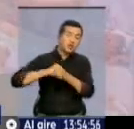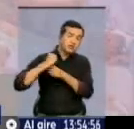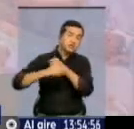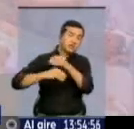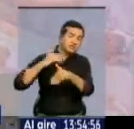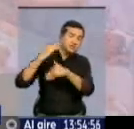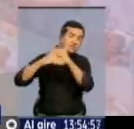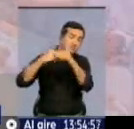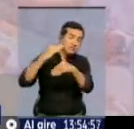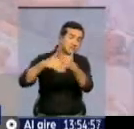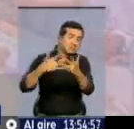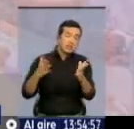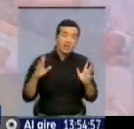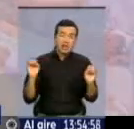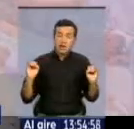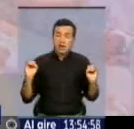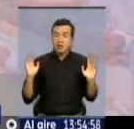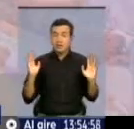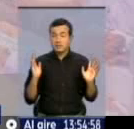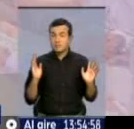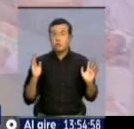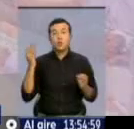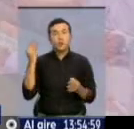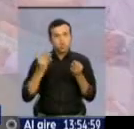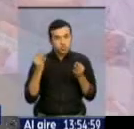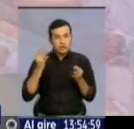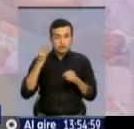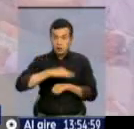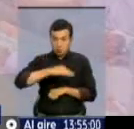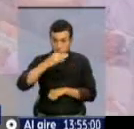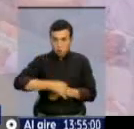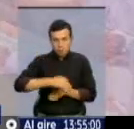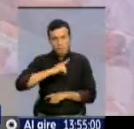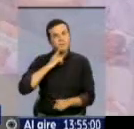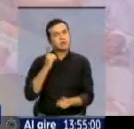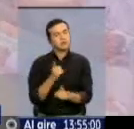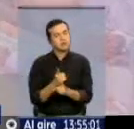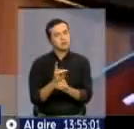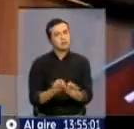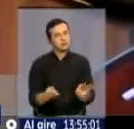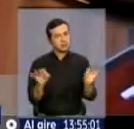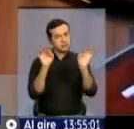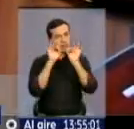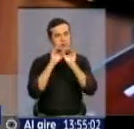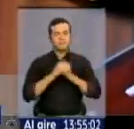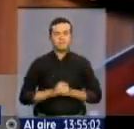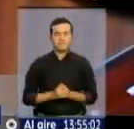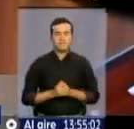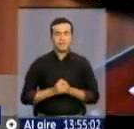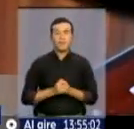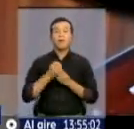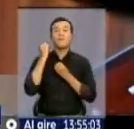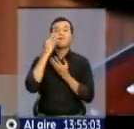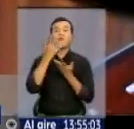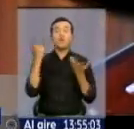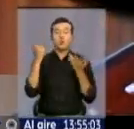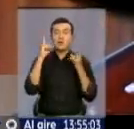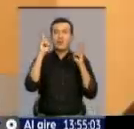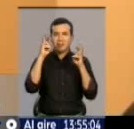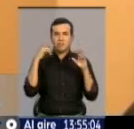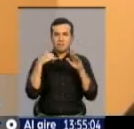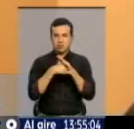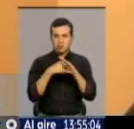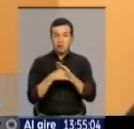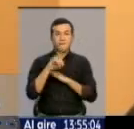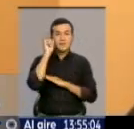años y pasan los años y no ha pasado nada. Entonces la justicia, para que sea justicia, tiene que ser oportuna. Según un informe de delitos sexuales que